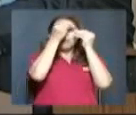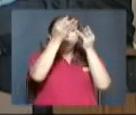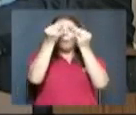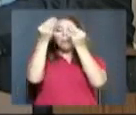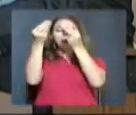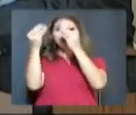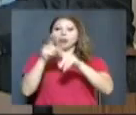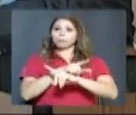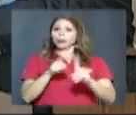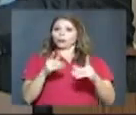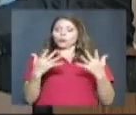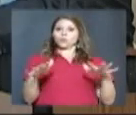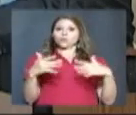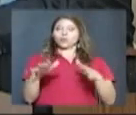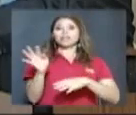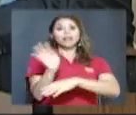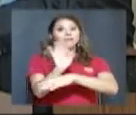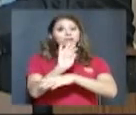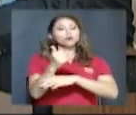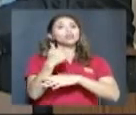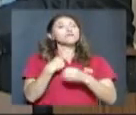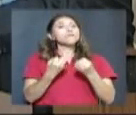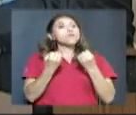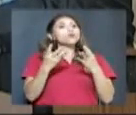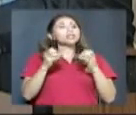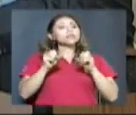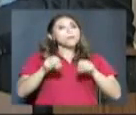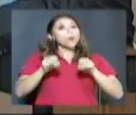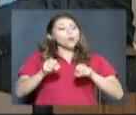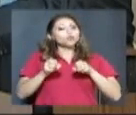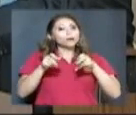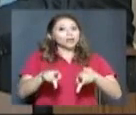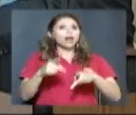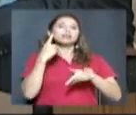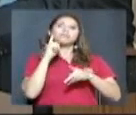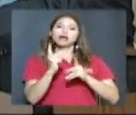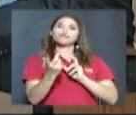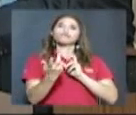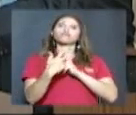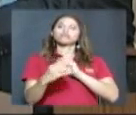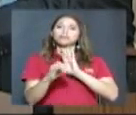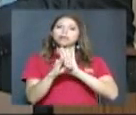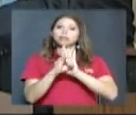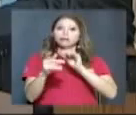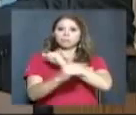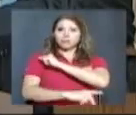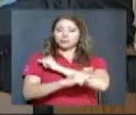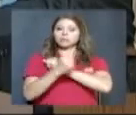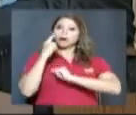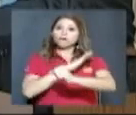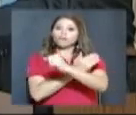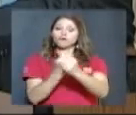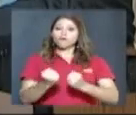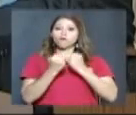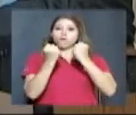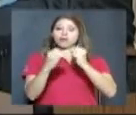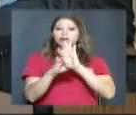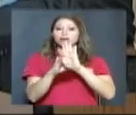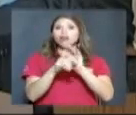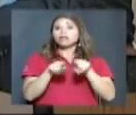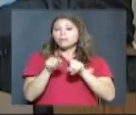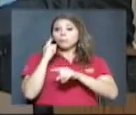televisión tiene tremendas posibilidades en términos de la identidad del país, del fortalecimiento de la identidad e inclusive de la